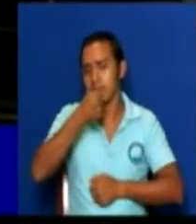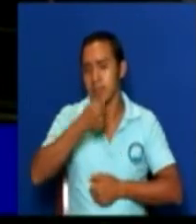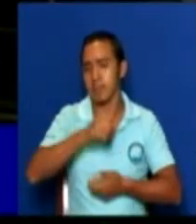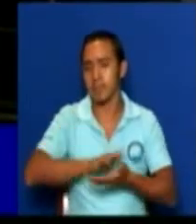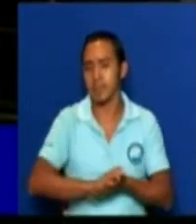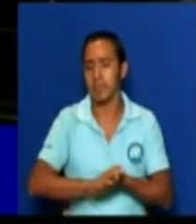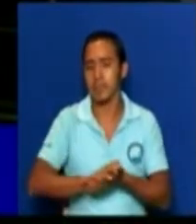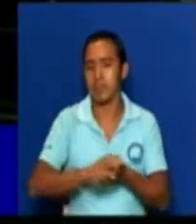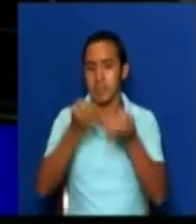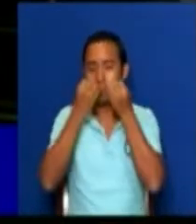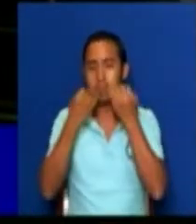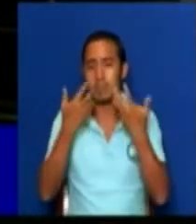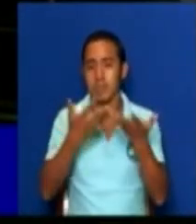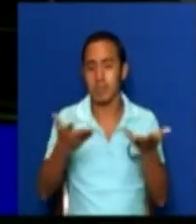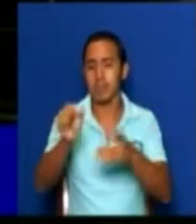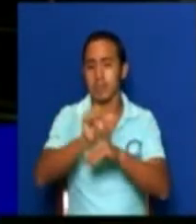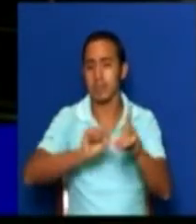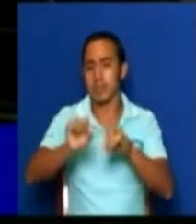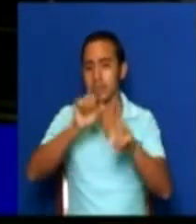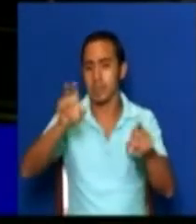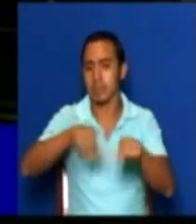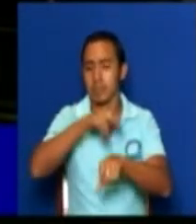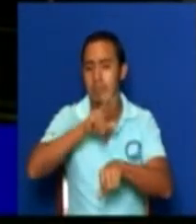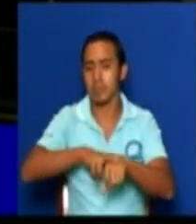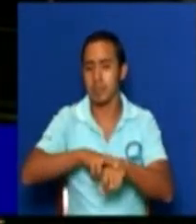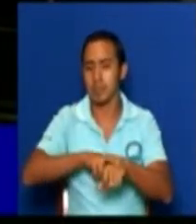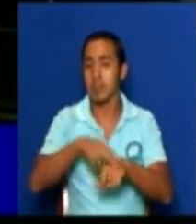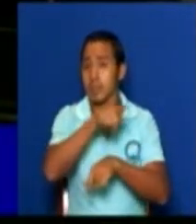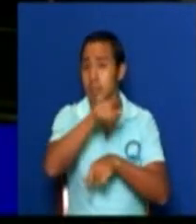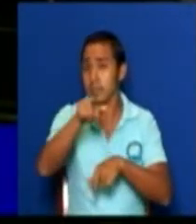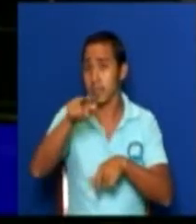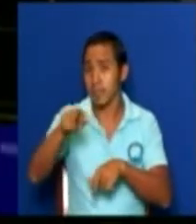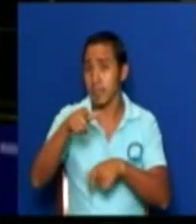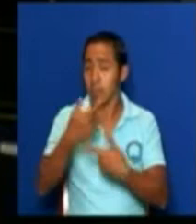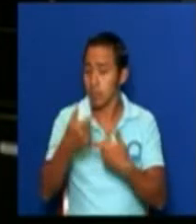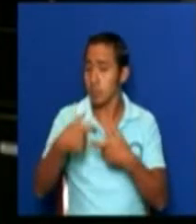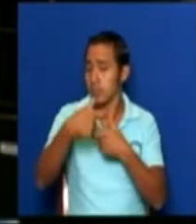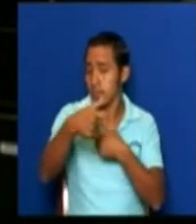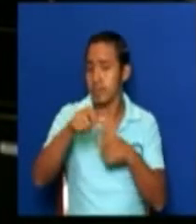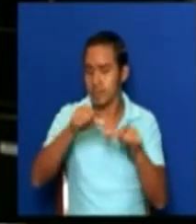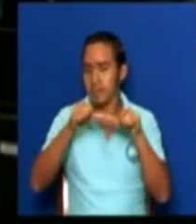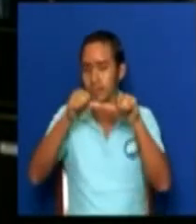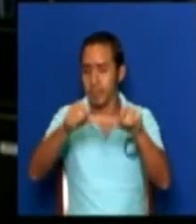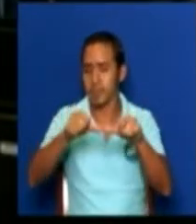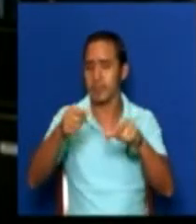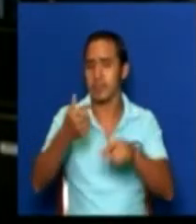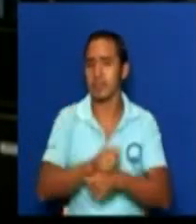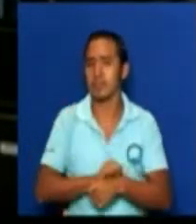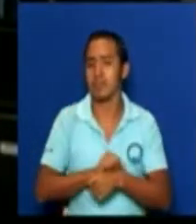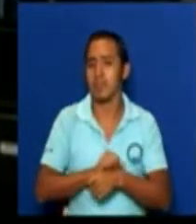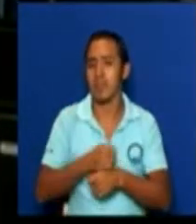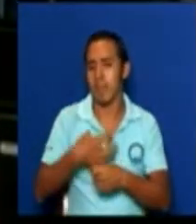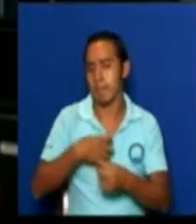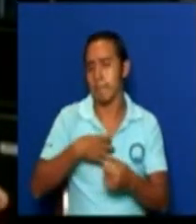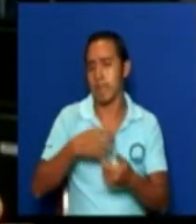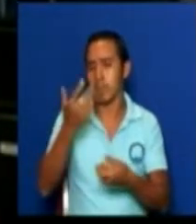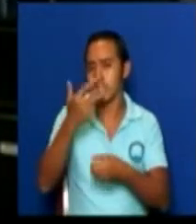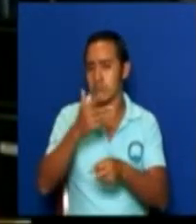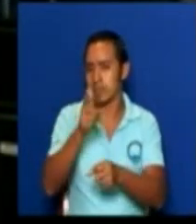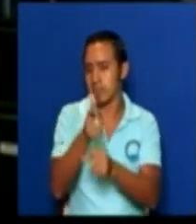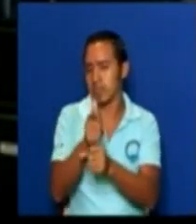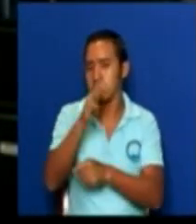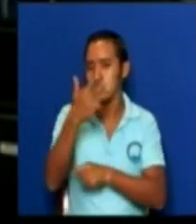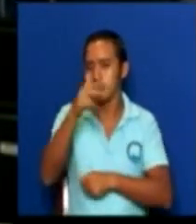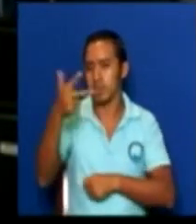del área de divulgación y prensa de la Asamblea Nacional, y a ustedes les invitamos a seguir en sintonía de nuestro canal